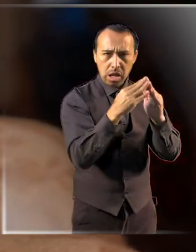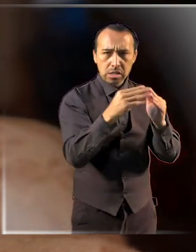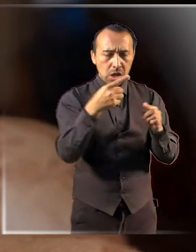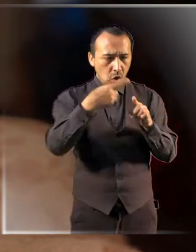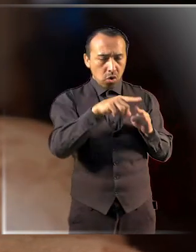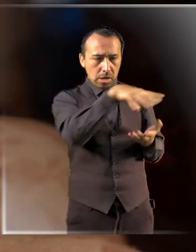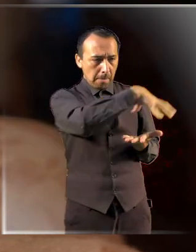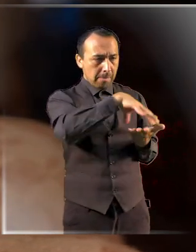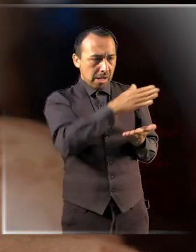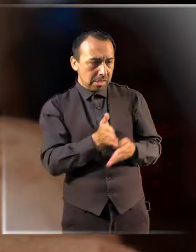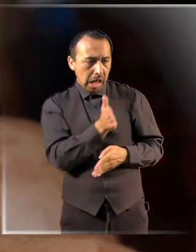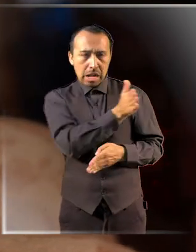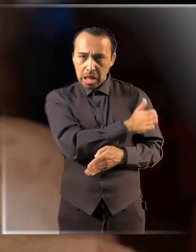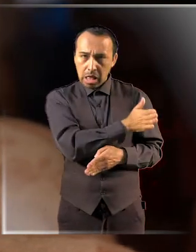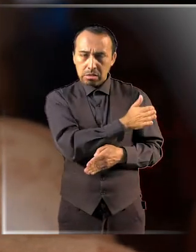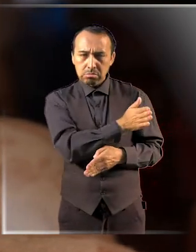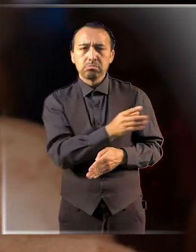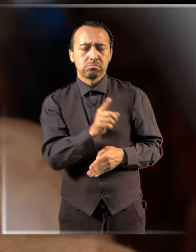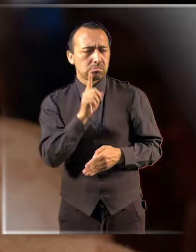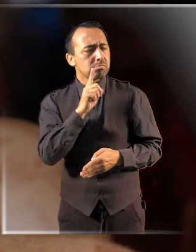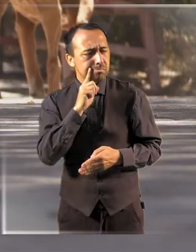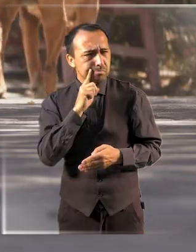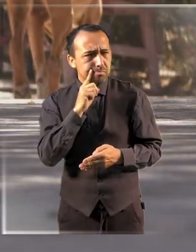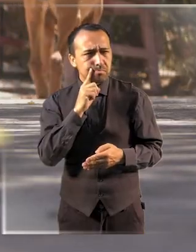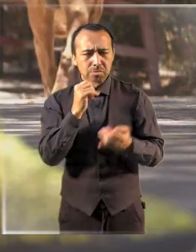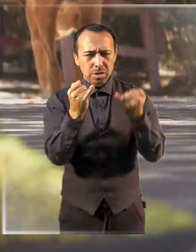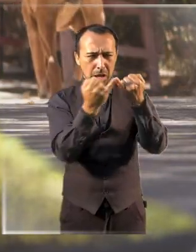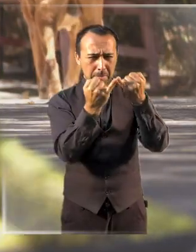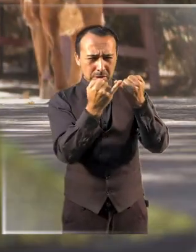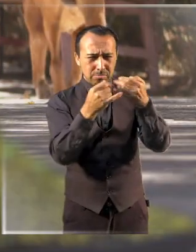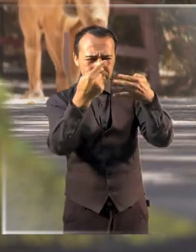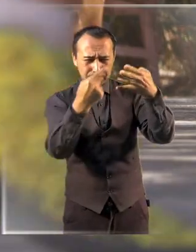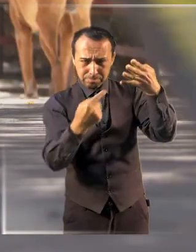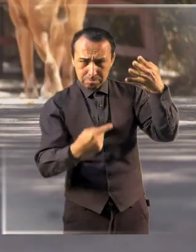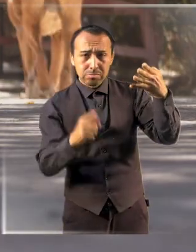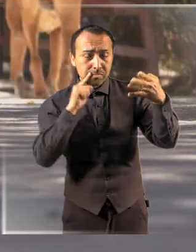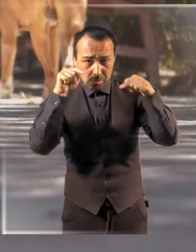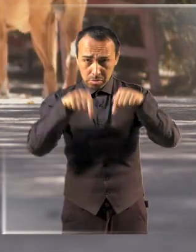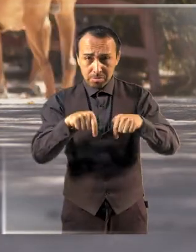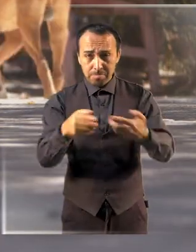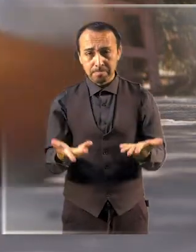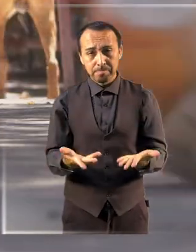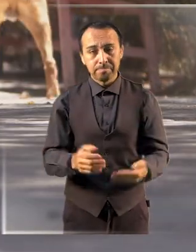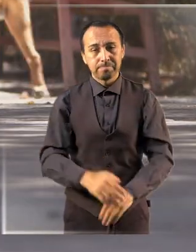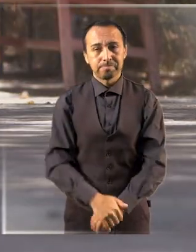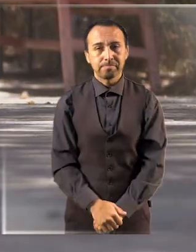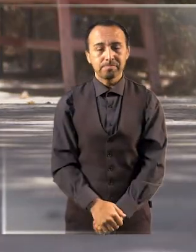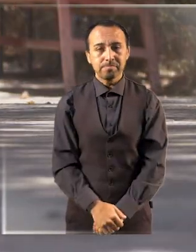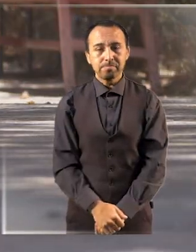al lado. Y acá tengo todas mis amistades.